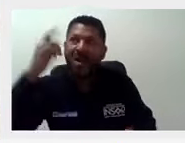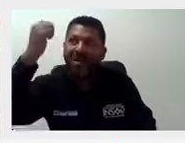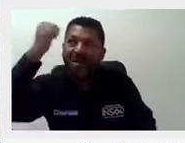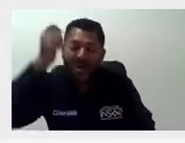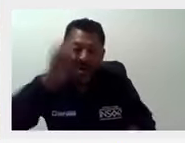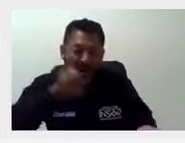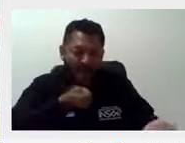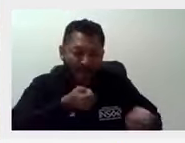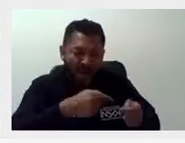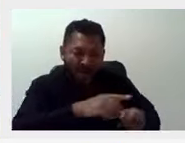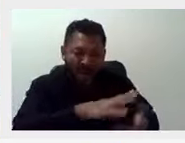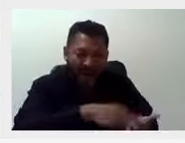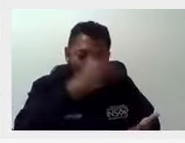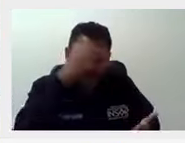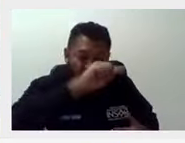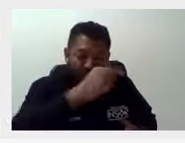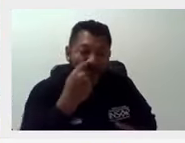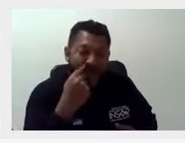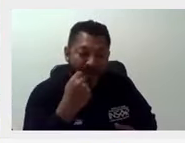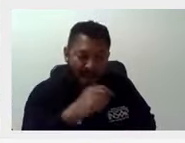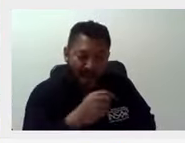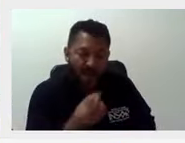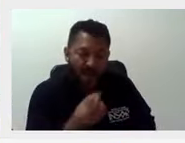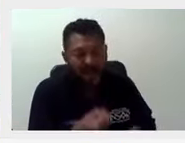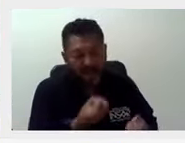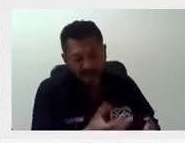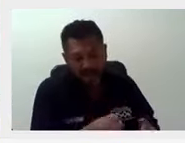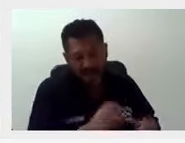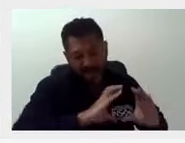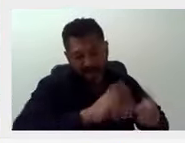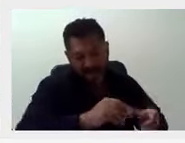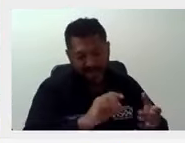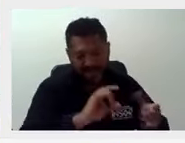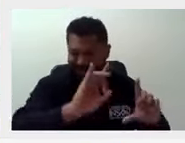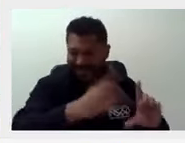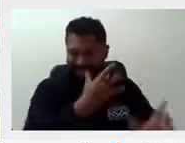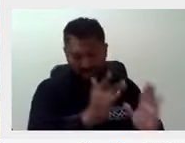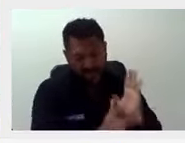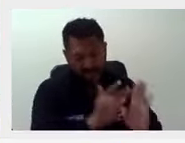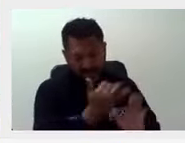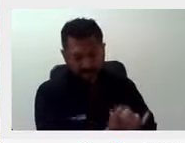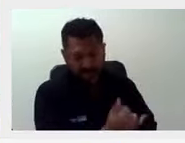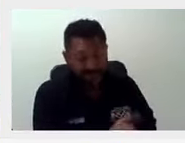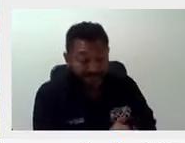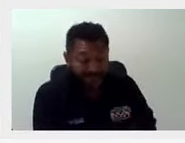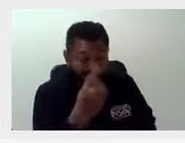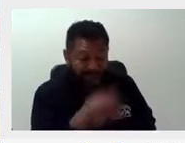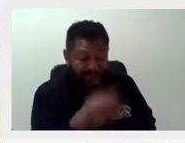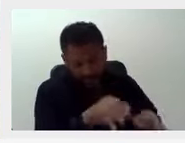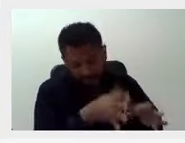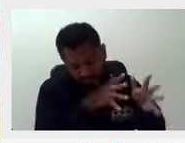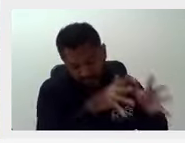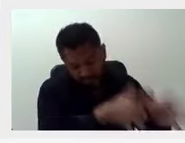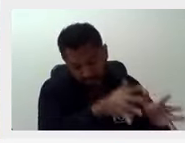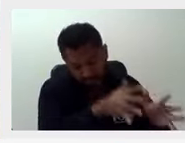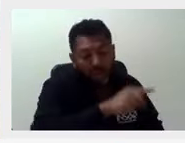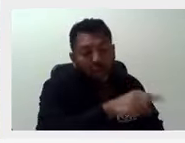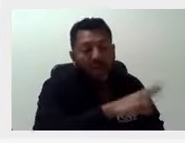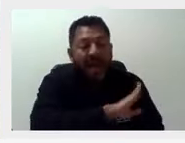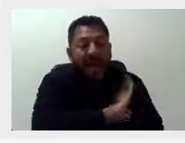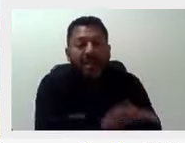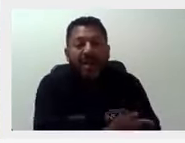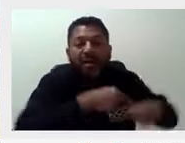que muestre a través de esas clases interactivas, a través de todas estas tecnologías, cómo se le enseña a ese hijo con sus capacidades, con